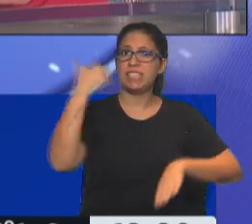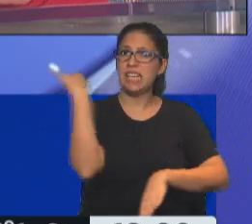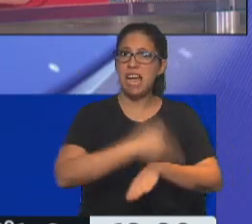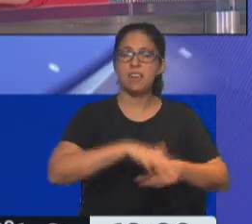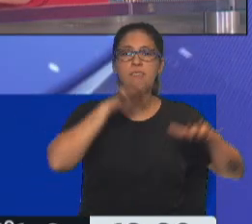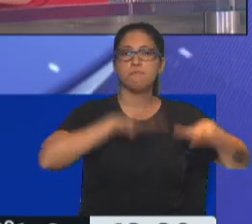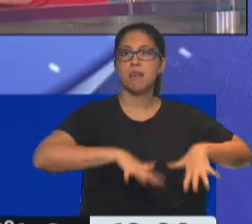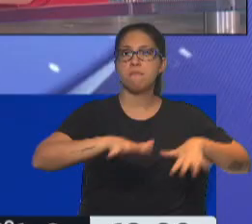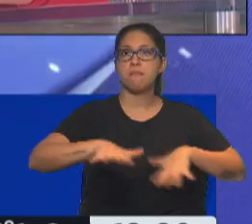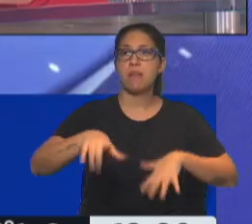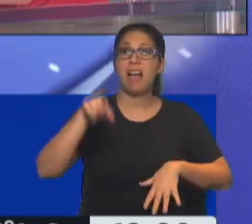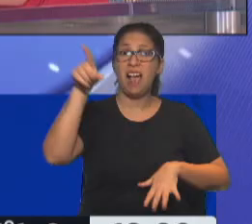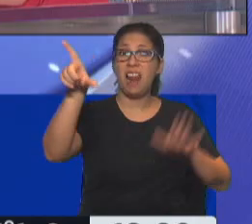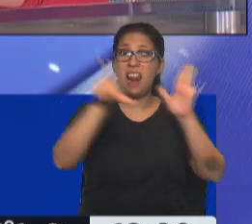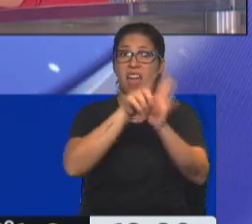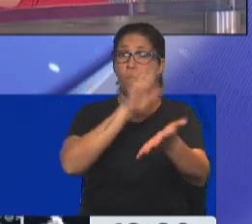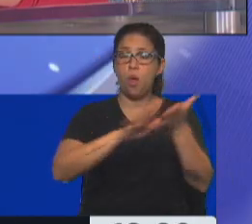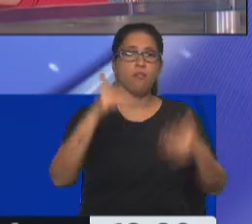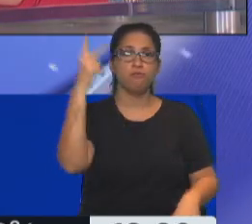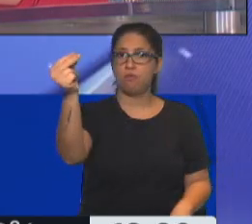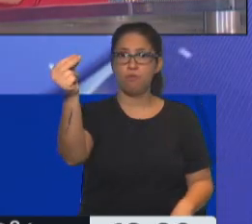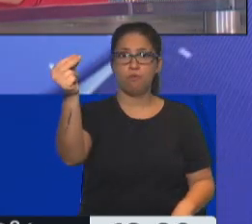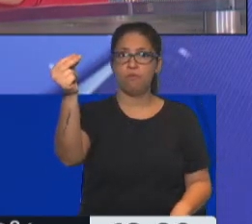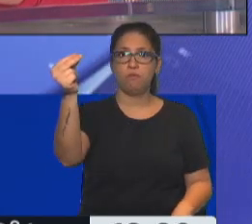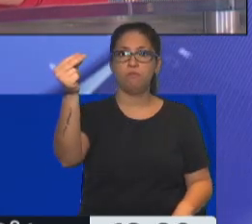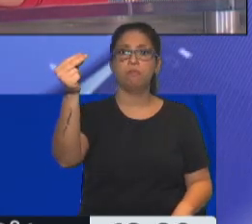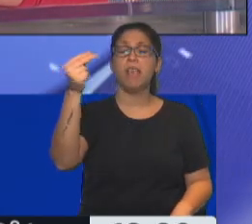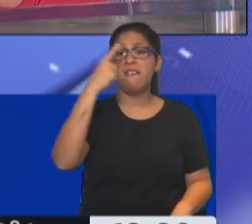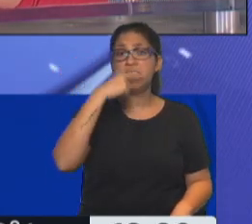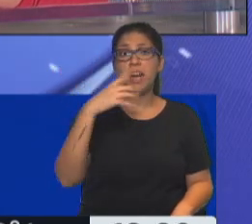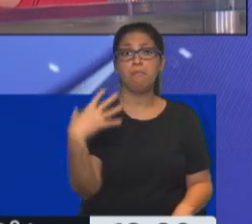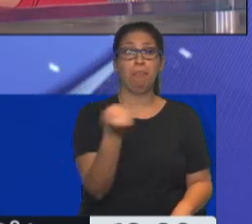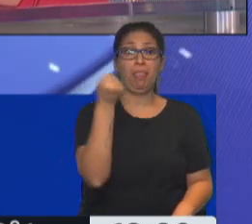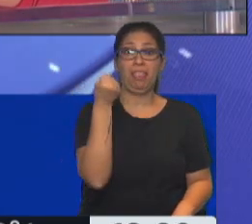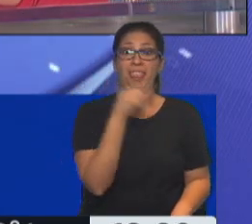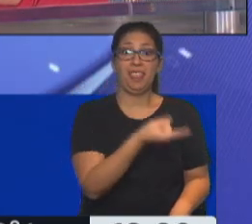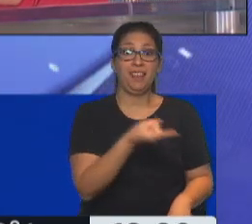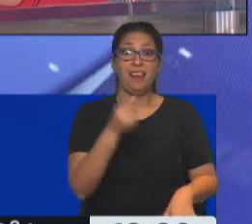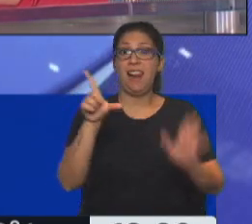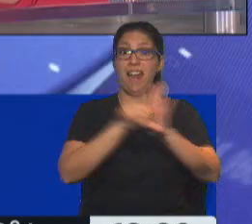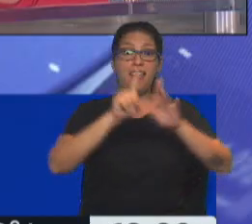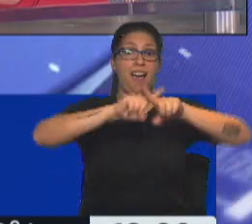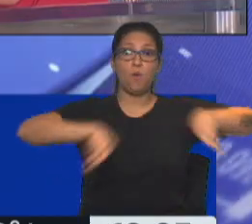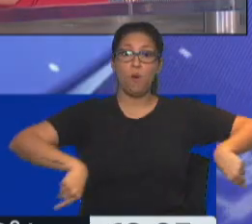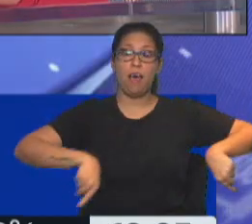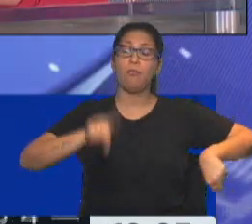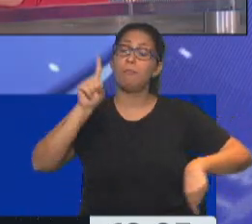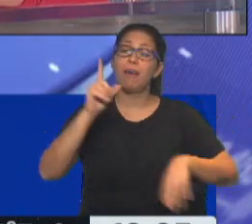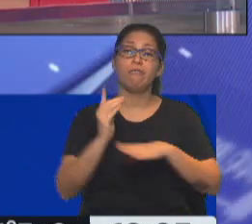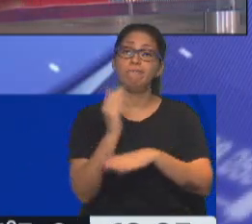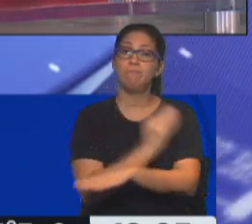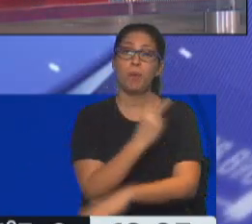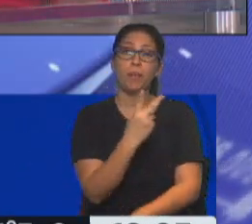manifestarse, a decir que no querían esta ley, y que hay que decir que lo consiguieron, bueno, por supuesto, sí, con 23 muertos